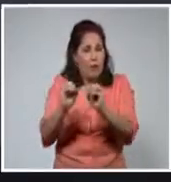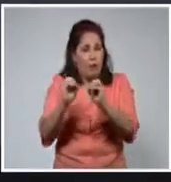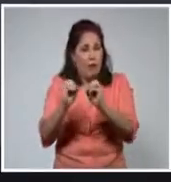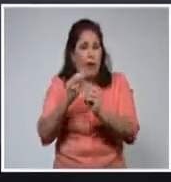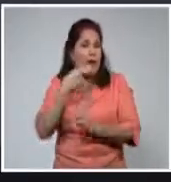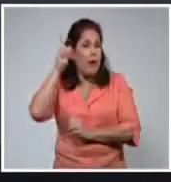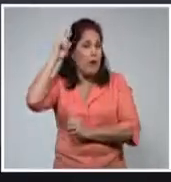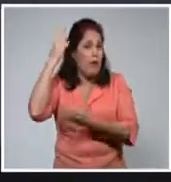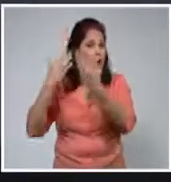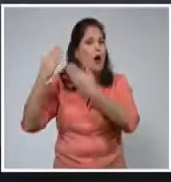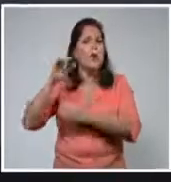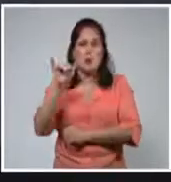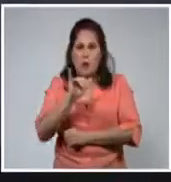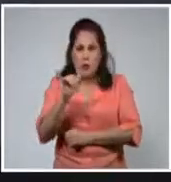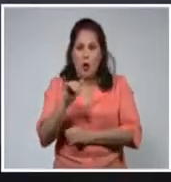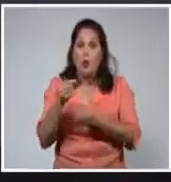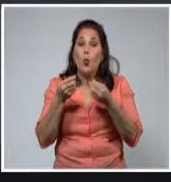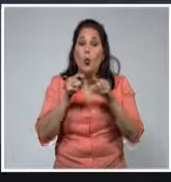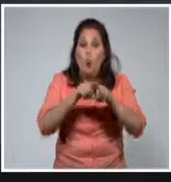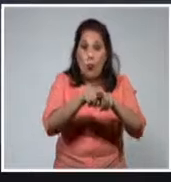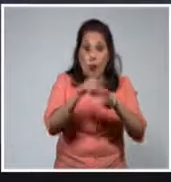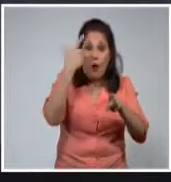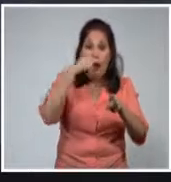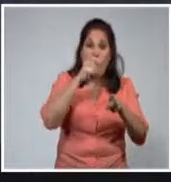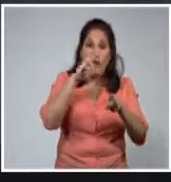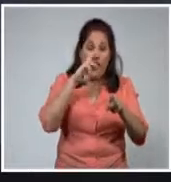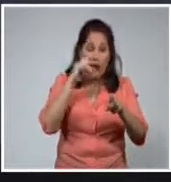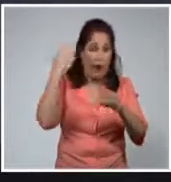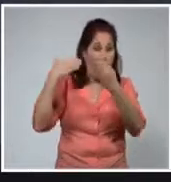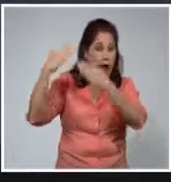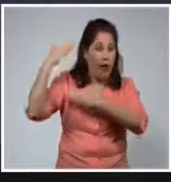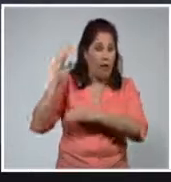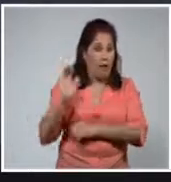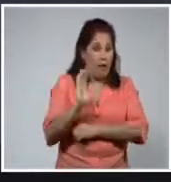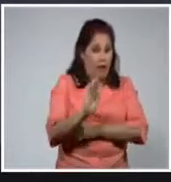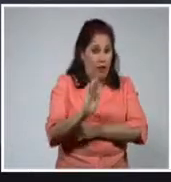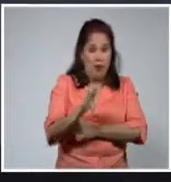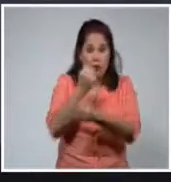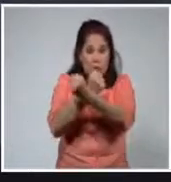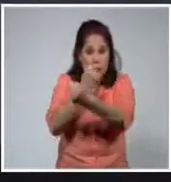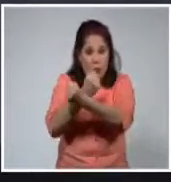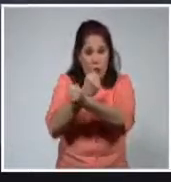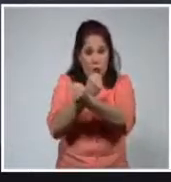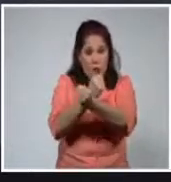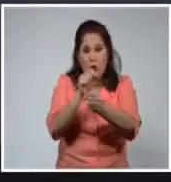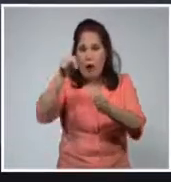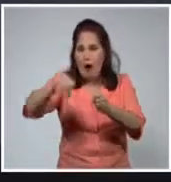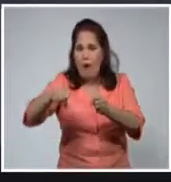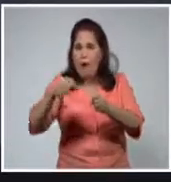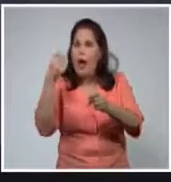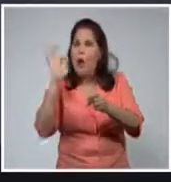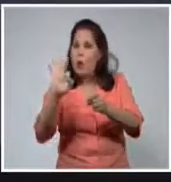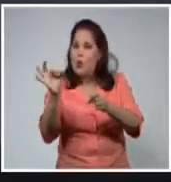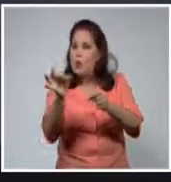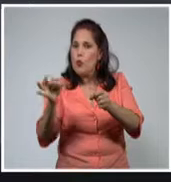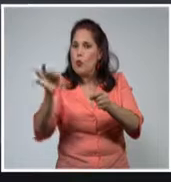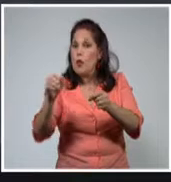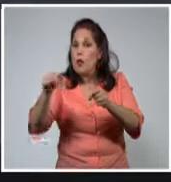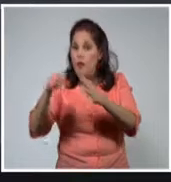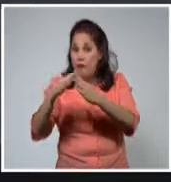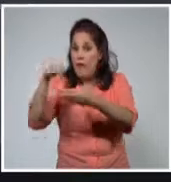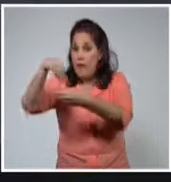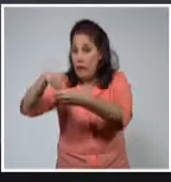país. sea, al poner juntos el ADN antiguo procedente de esos restos óseos y el ADN moderno de personas que